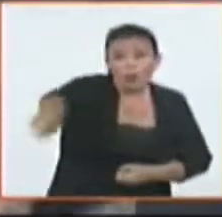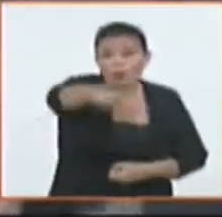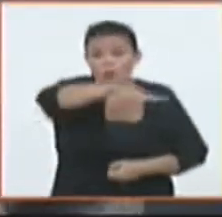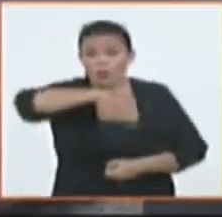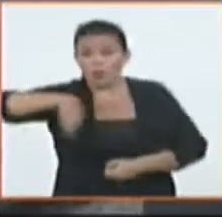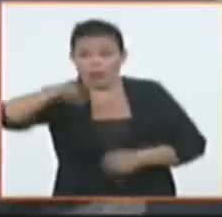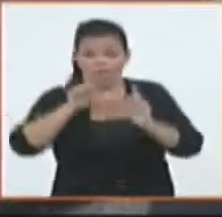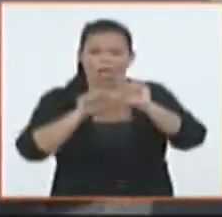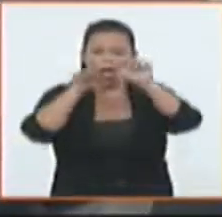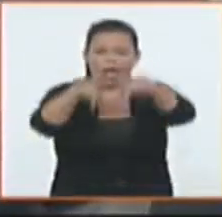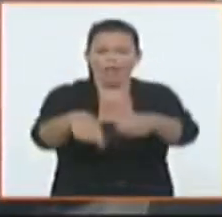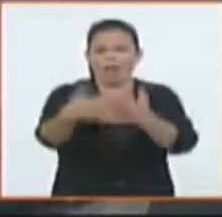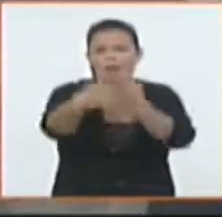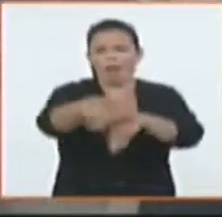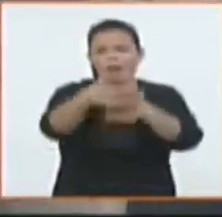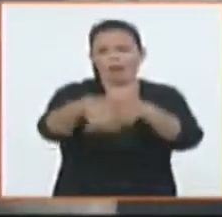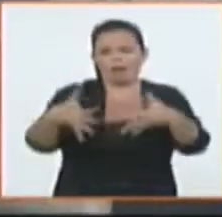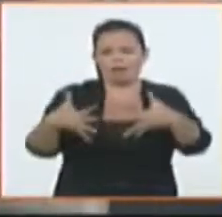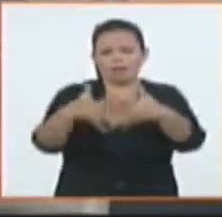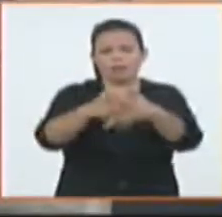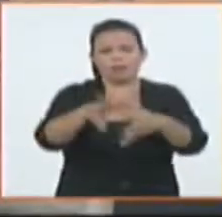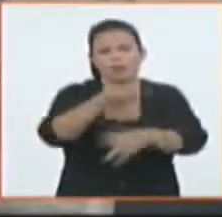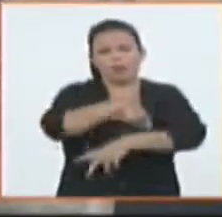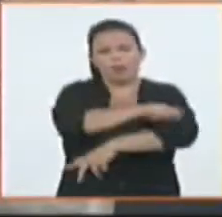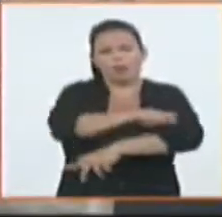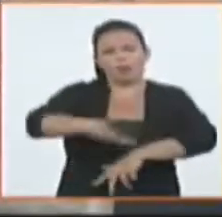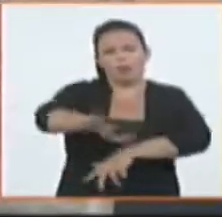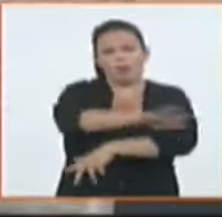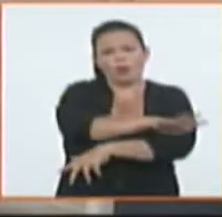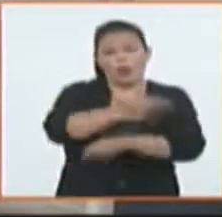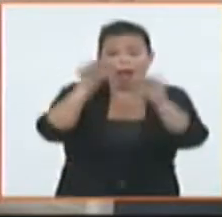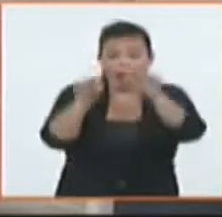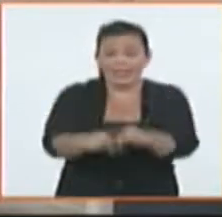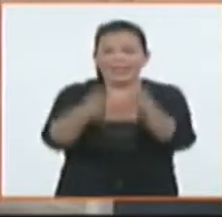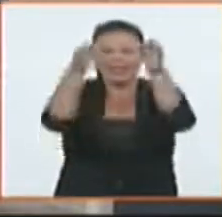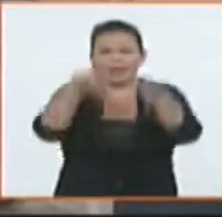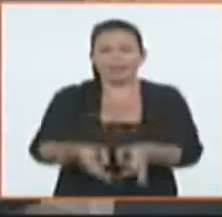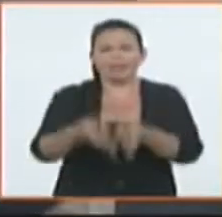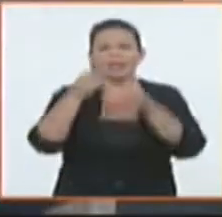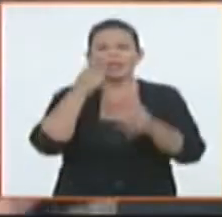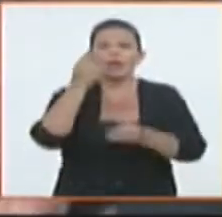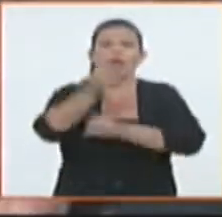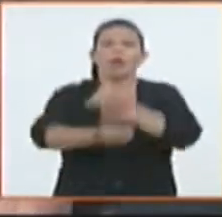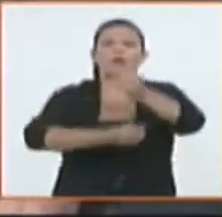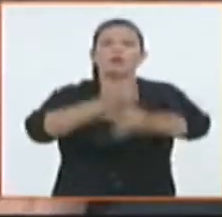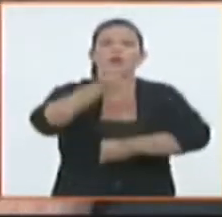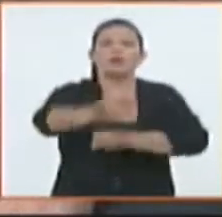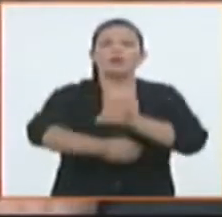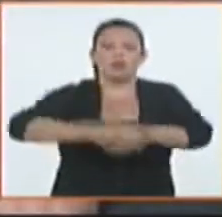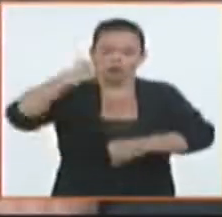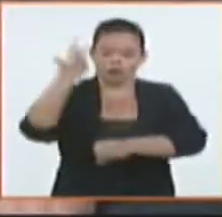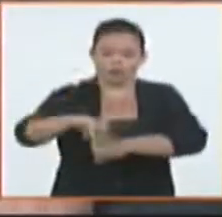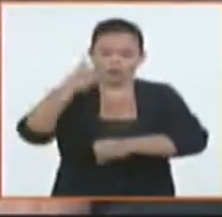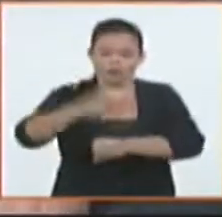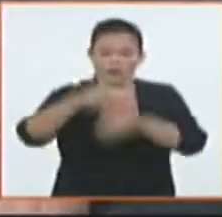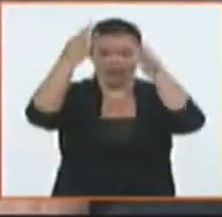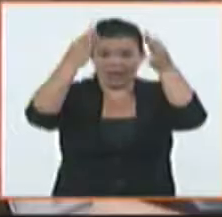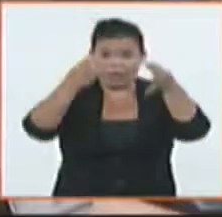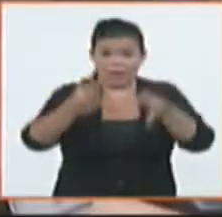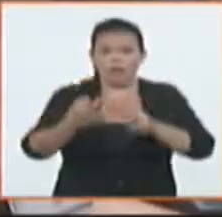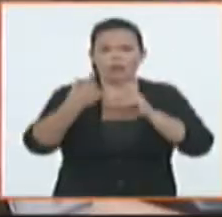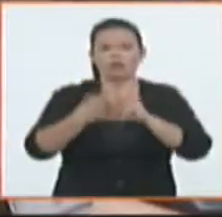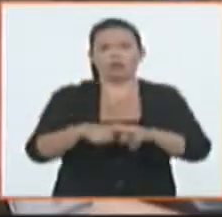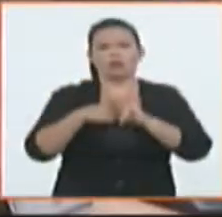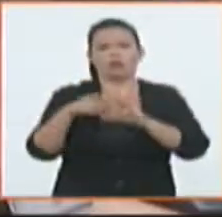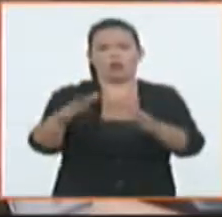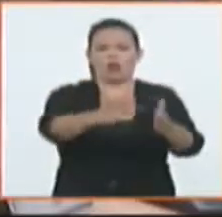ámbitos fundamentales, en donde de verdad se desarrollan los procesos de manera práctica de nuestra sociedad, que son en la comunidad, en el